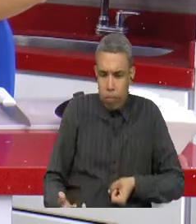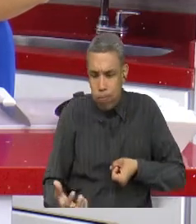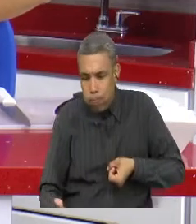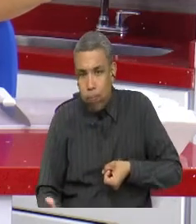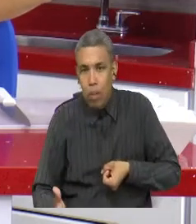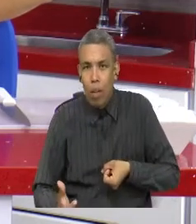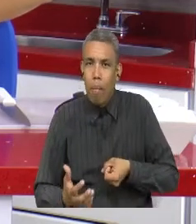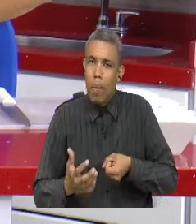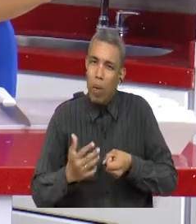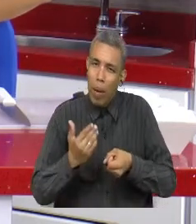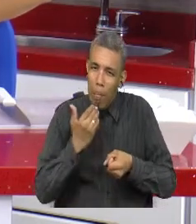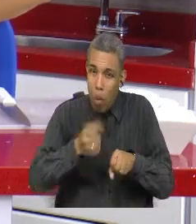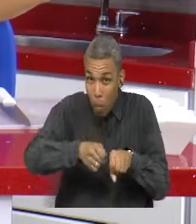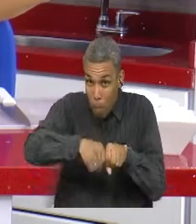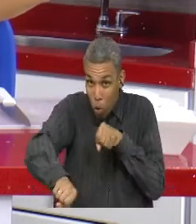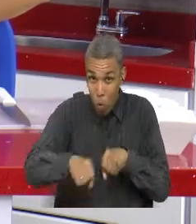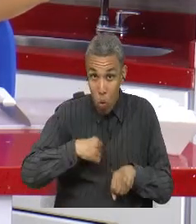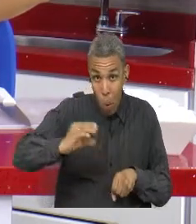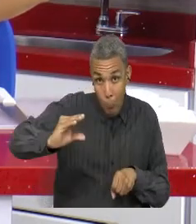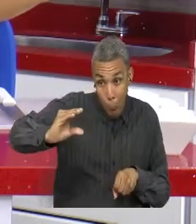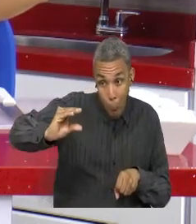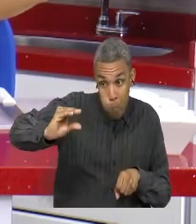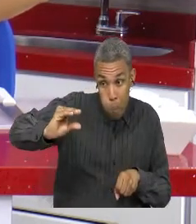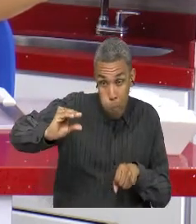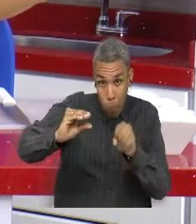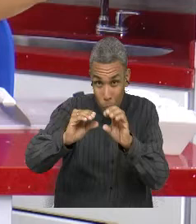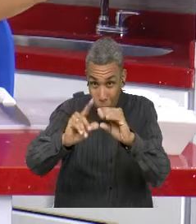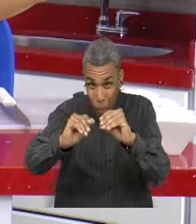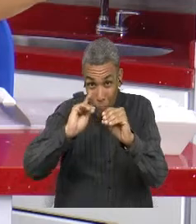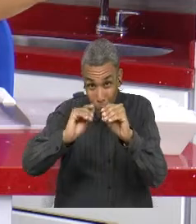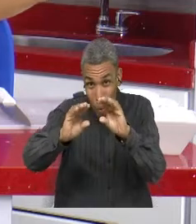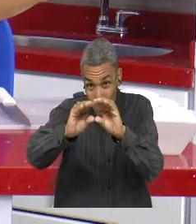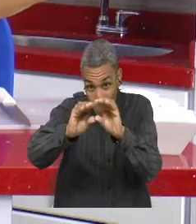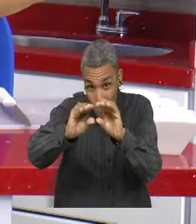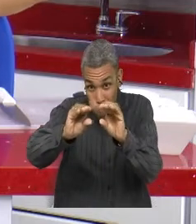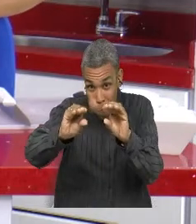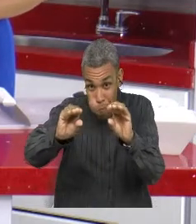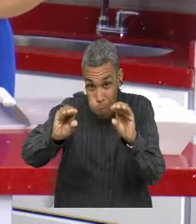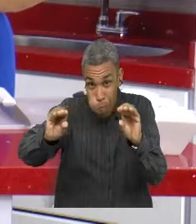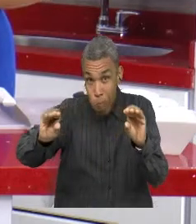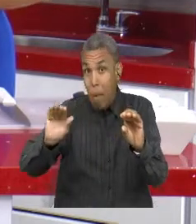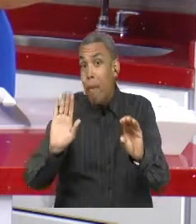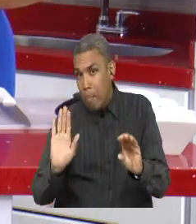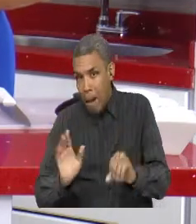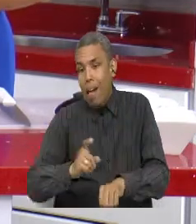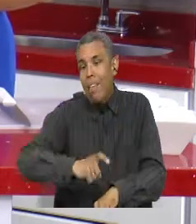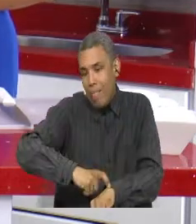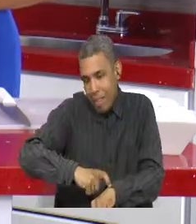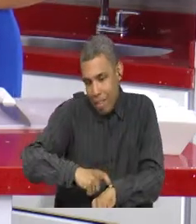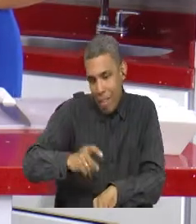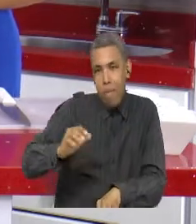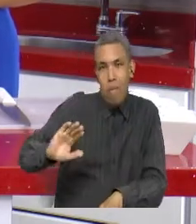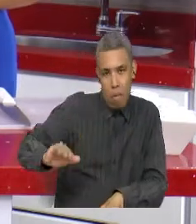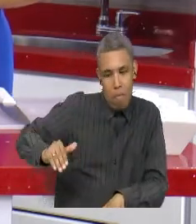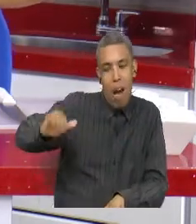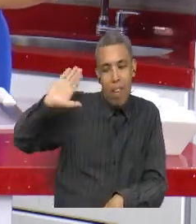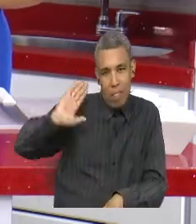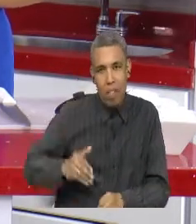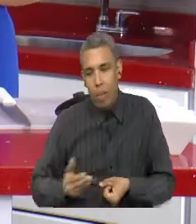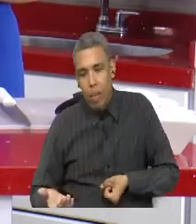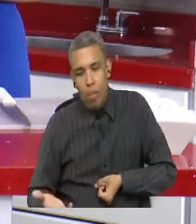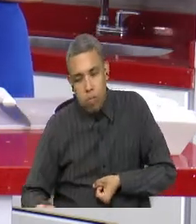incisiones. La idea es que quede bien cocida por dentro y quede doradita por fuera. Bueno, más que no quede cruda y no quede arrebatada. Ok, tú